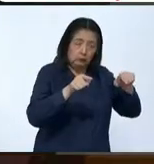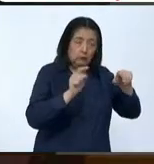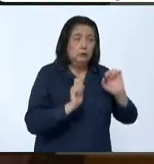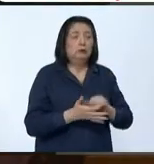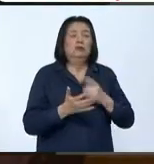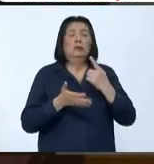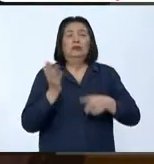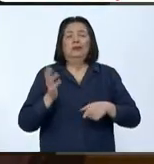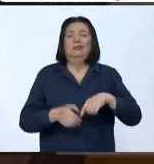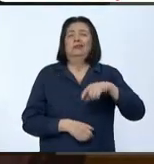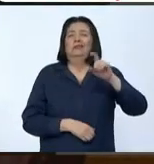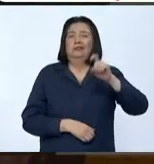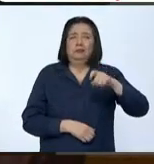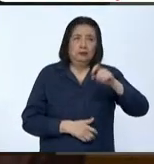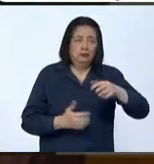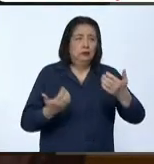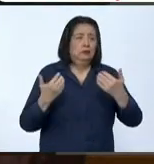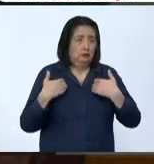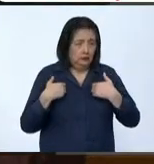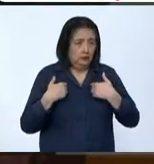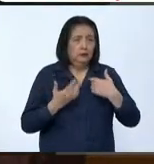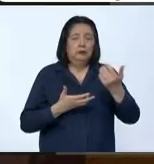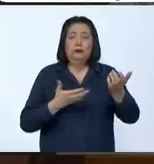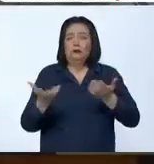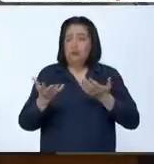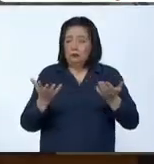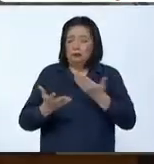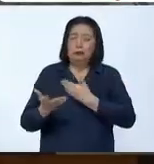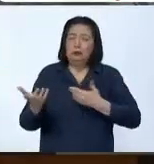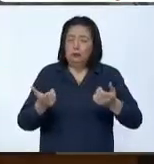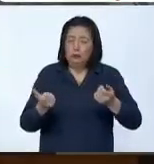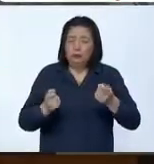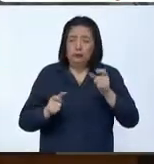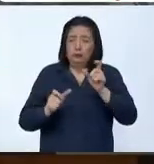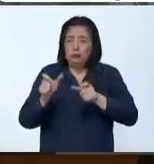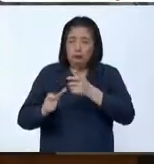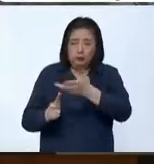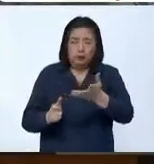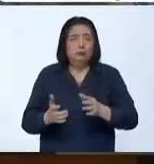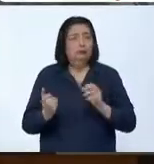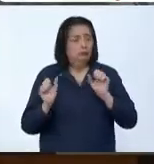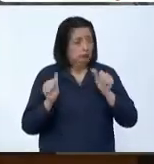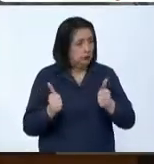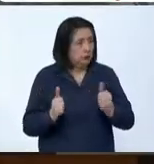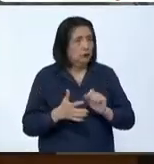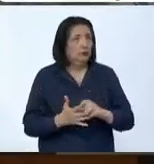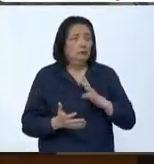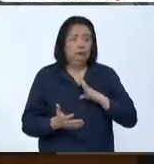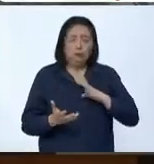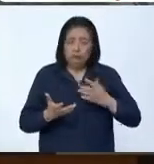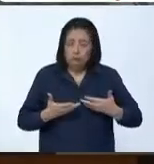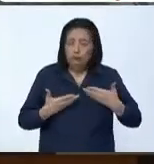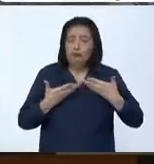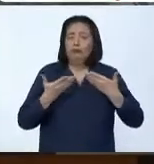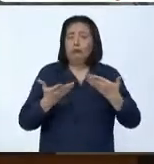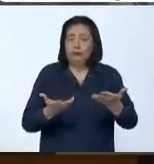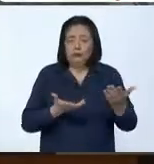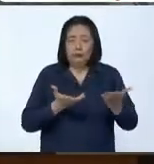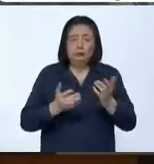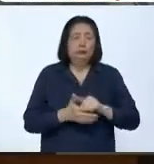es en la necesidad de contar con servicios públicos idóneos y con vocación de servicio